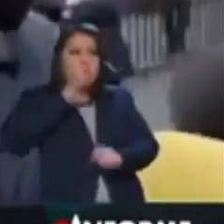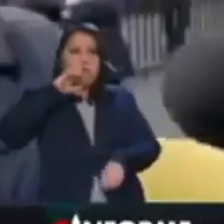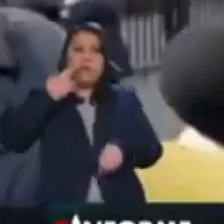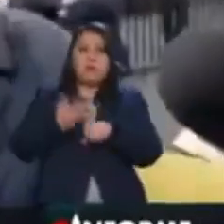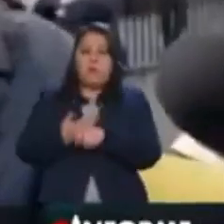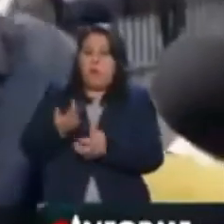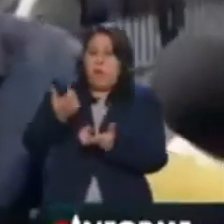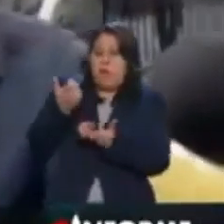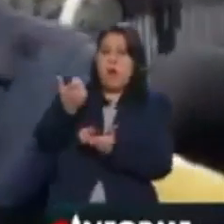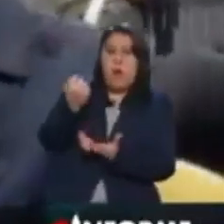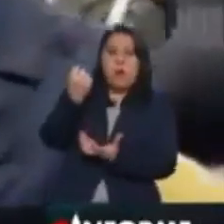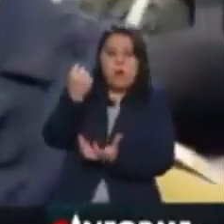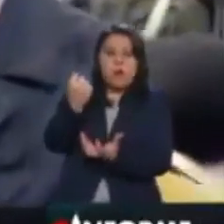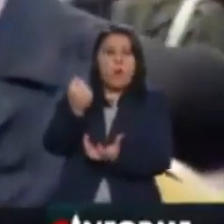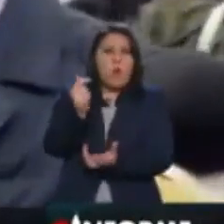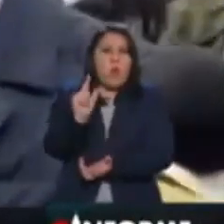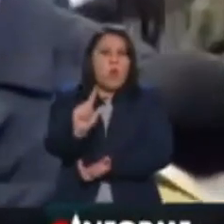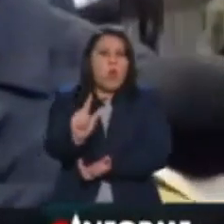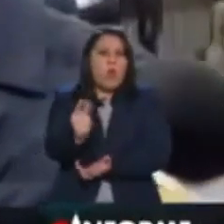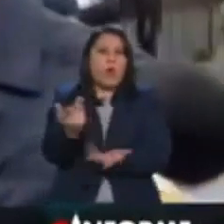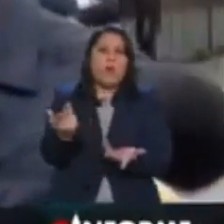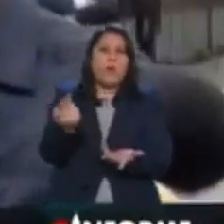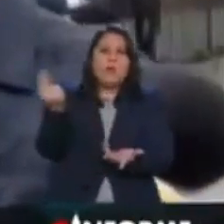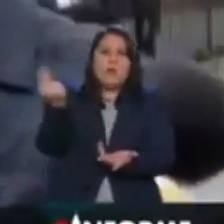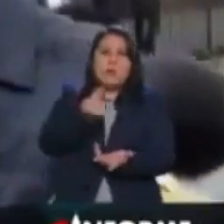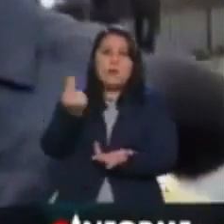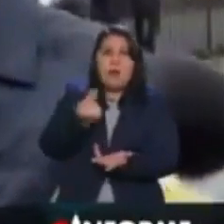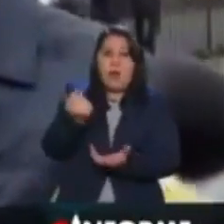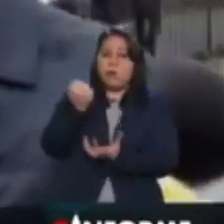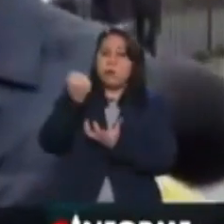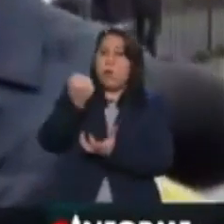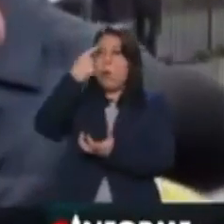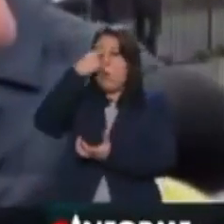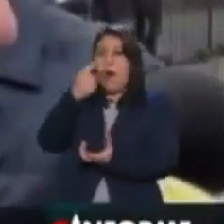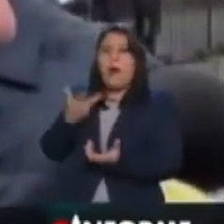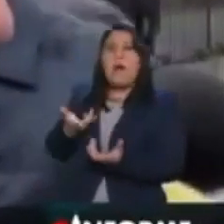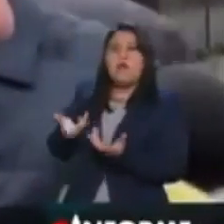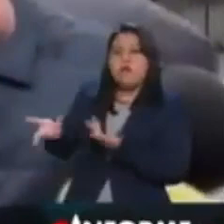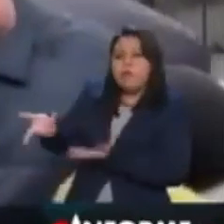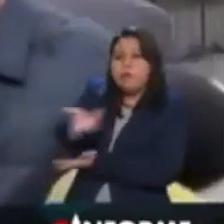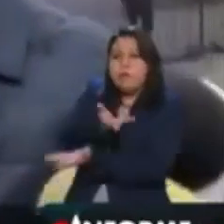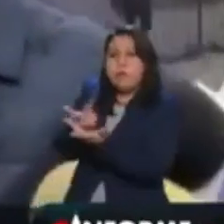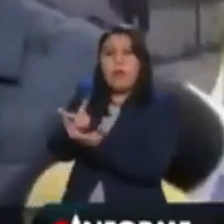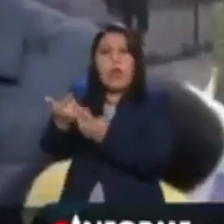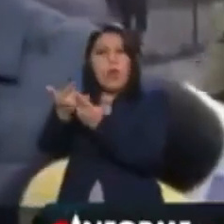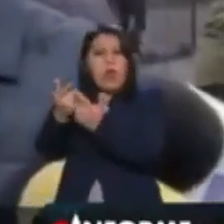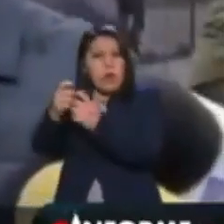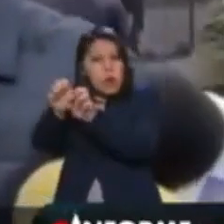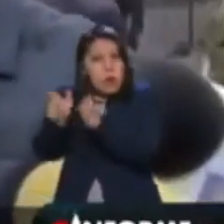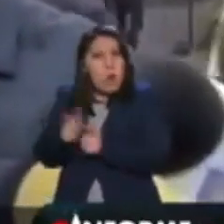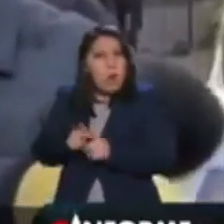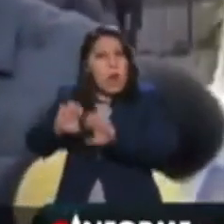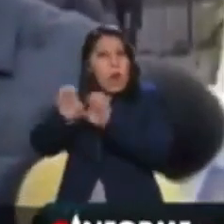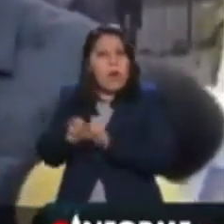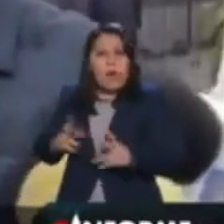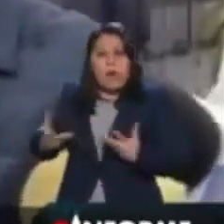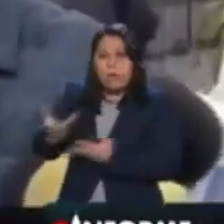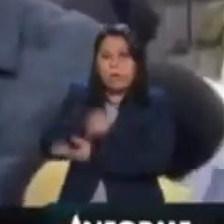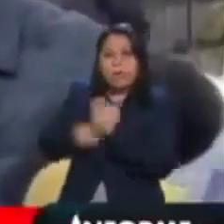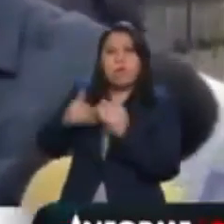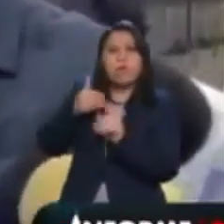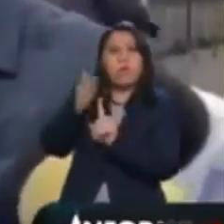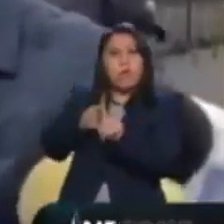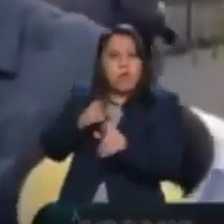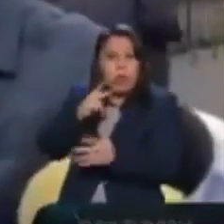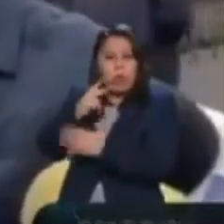den instrumentos para poder trabajar en equipo, que nos den recursos para poder resolver los problemas que